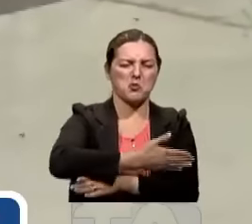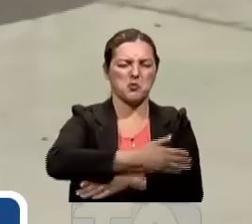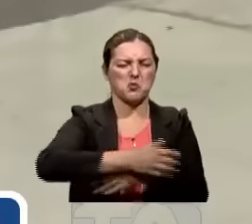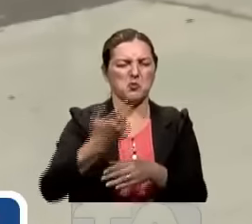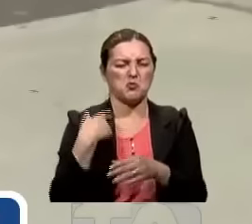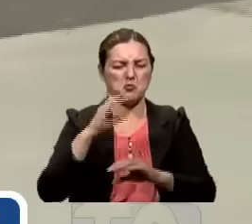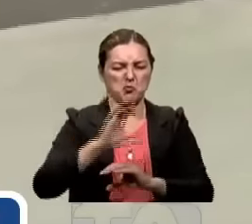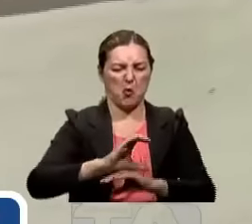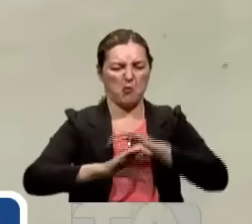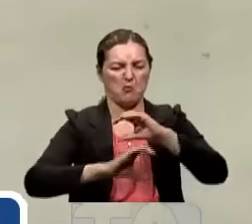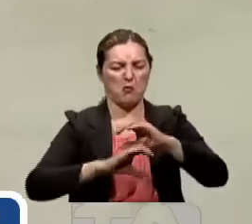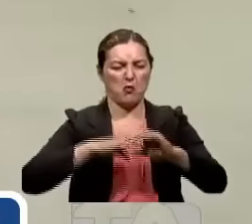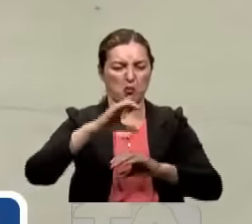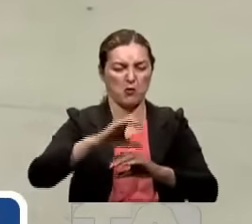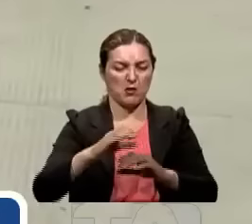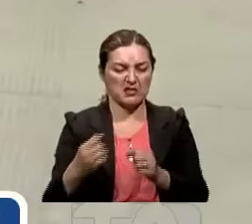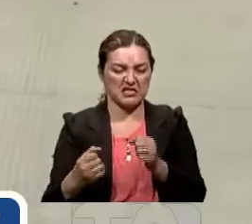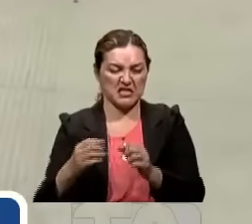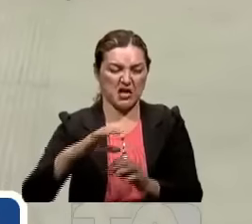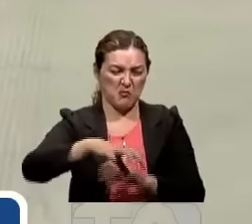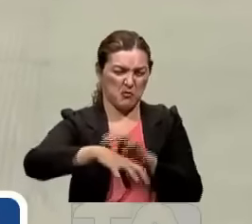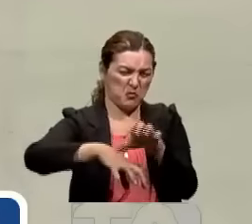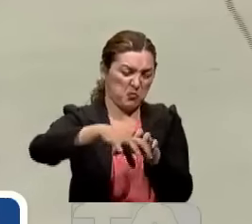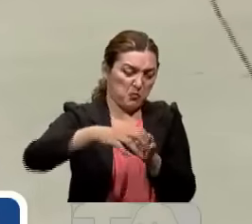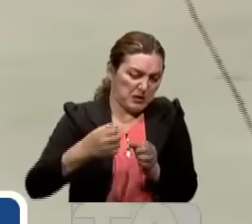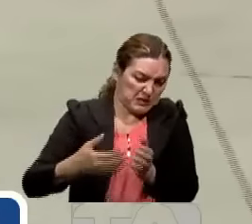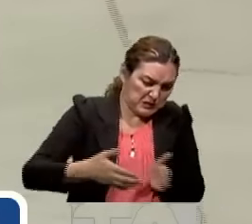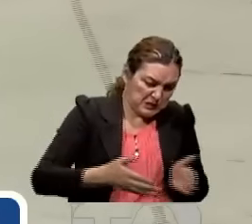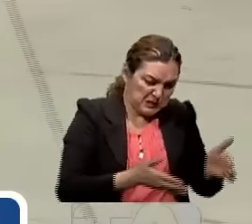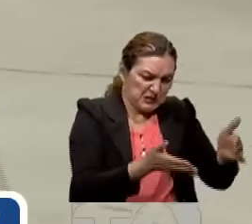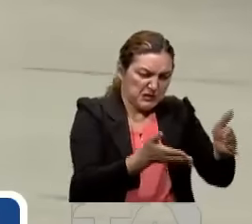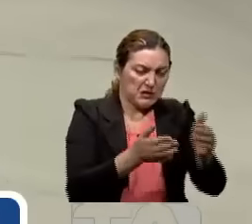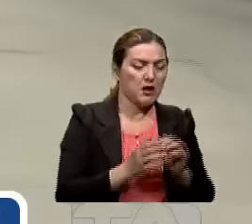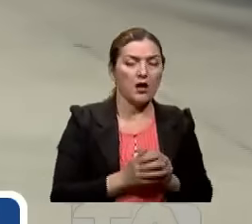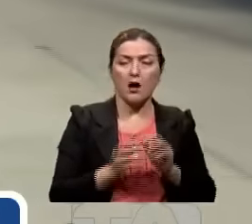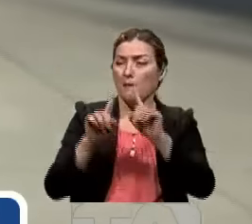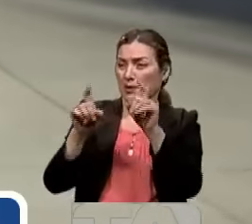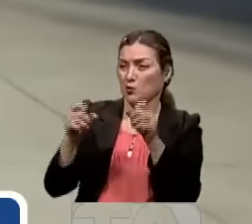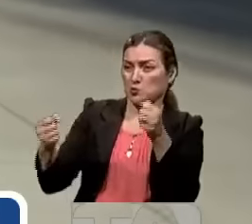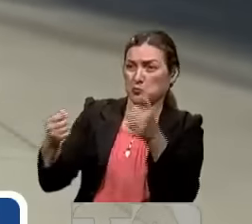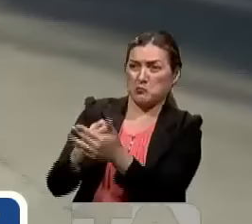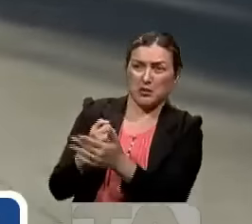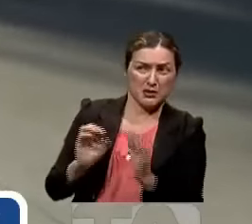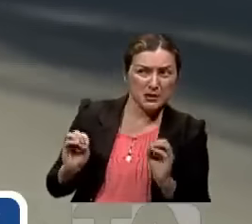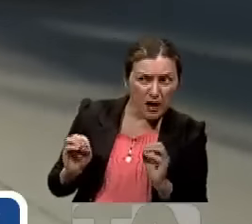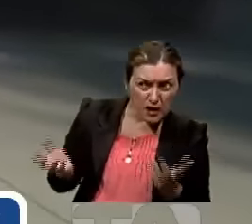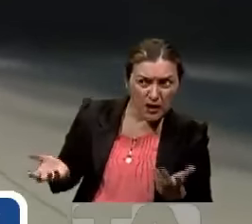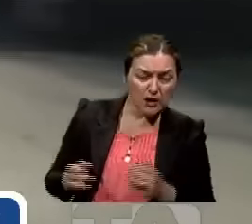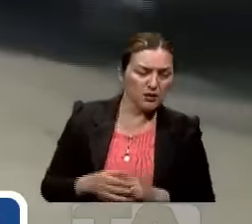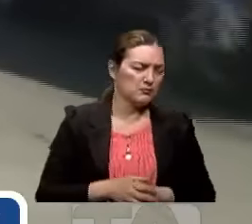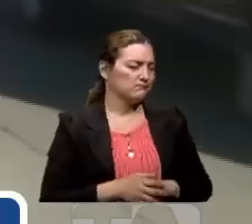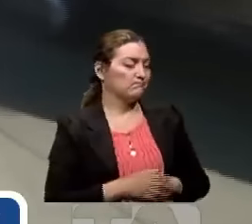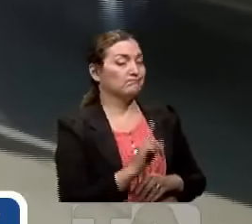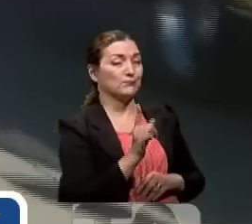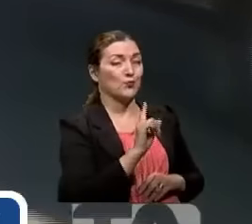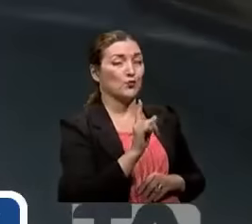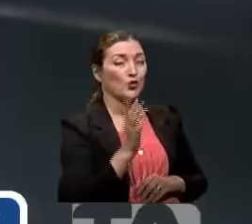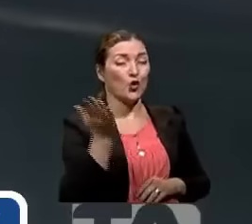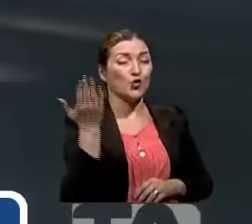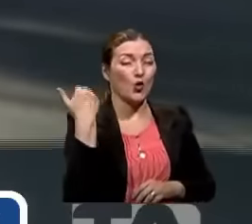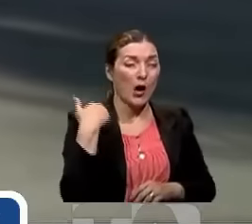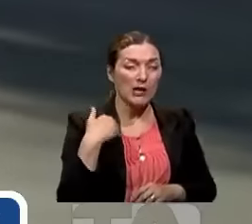han provocado un poco de malestar en los conductores. ¿Ha habido accidentes, algo al respecto? No, todavía no, más bien lo vimos hace